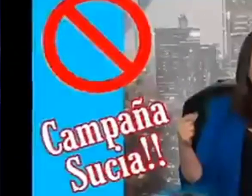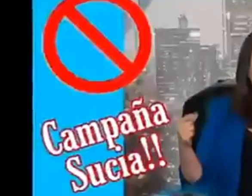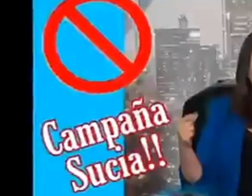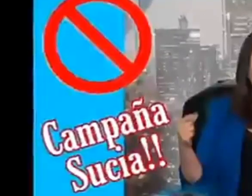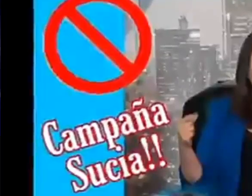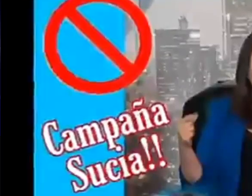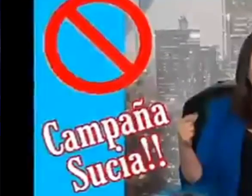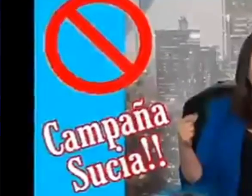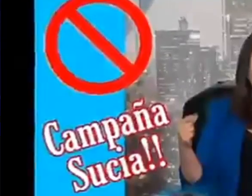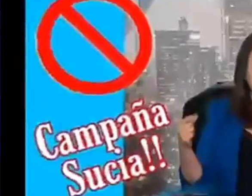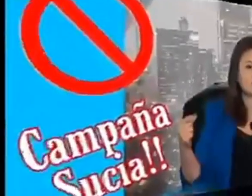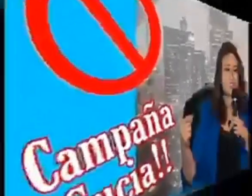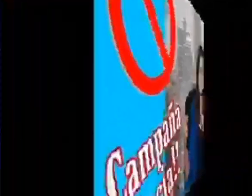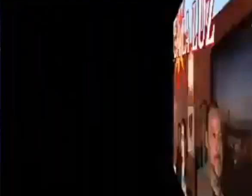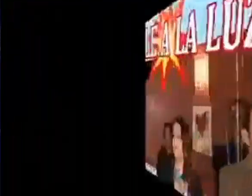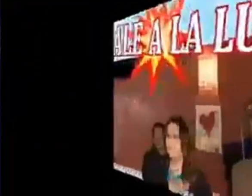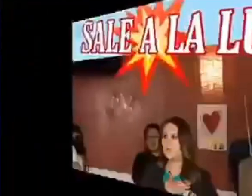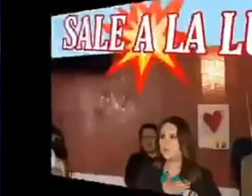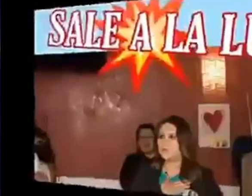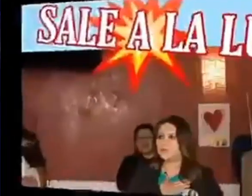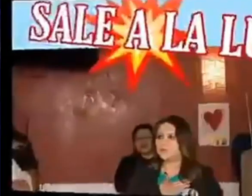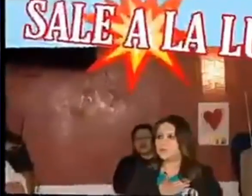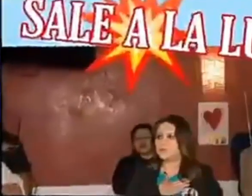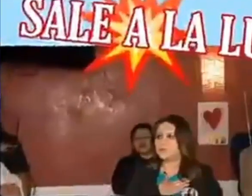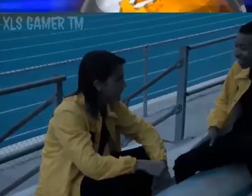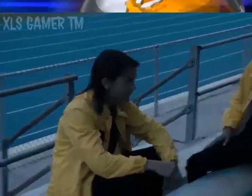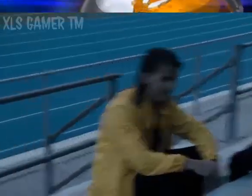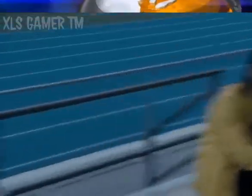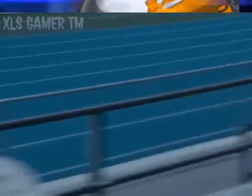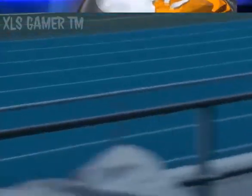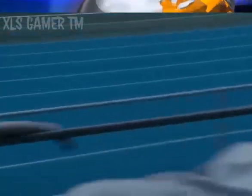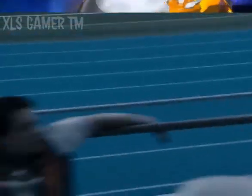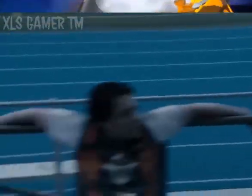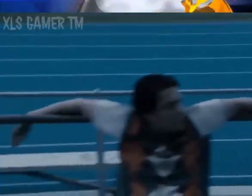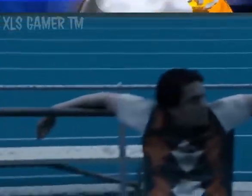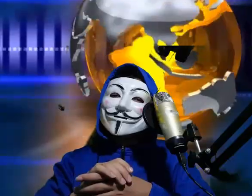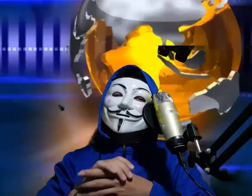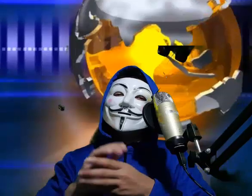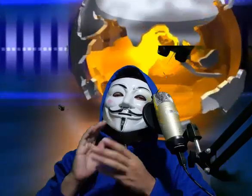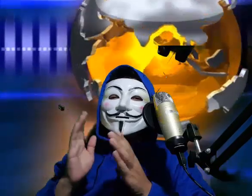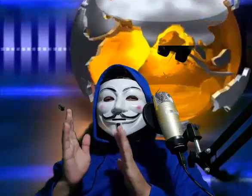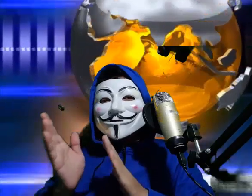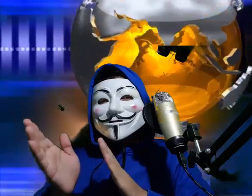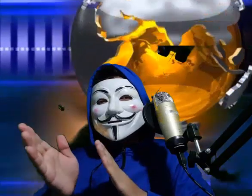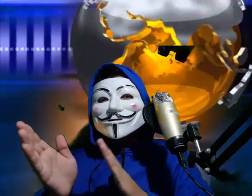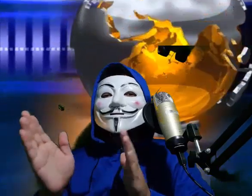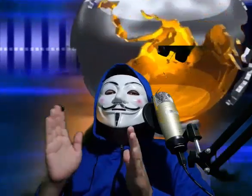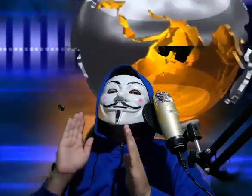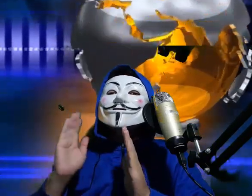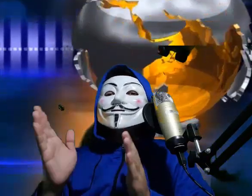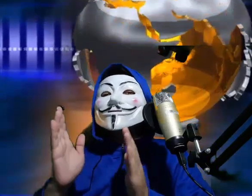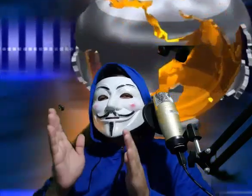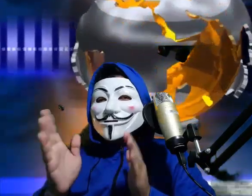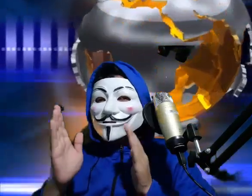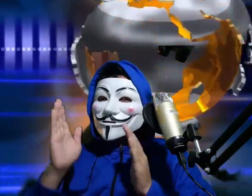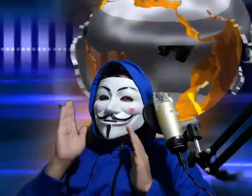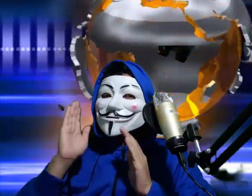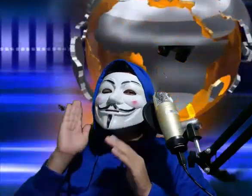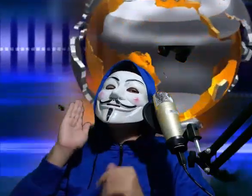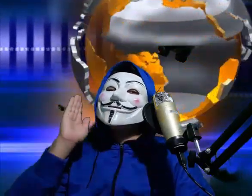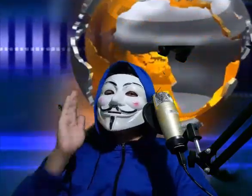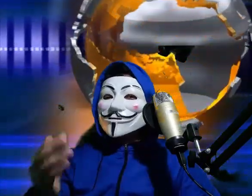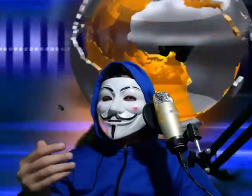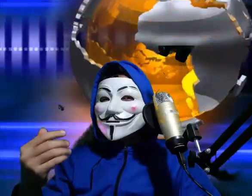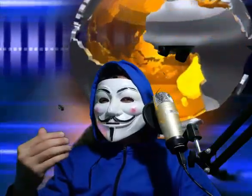Reyes. ¡Epa! ¡Epa! ¿Qué pendejadas están diciendo? Para que vean, y muchos me